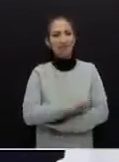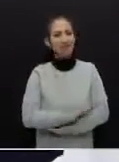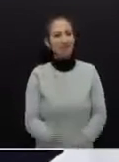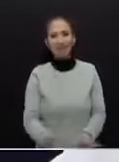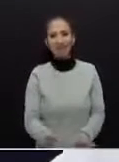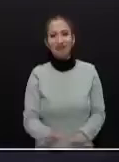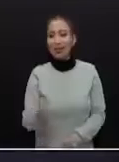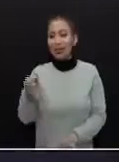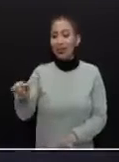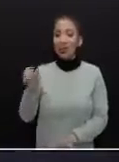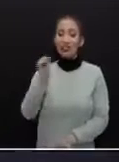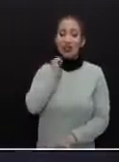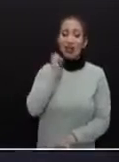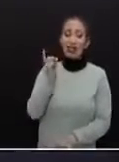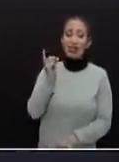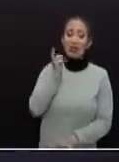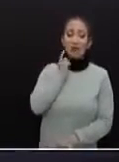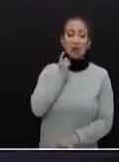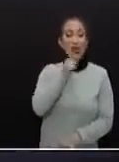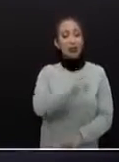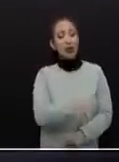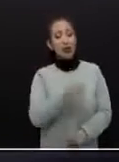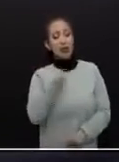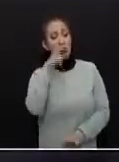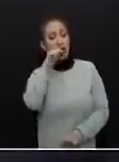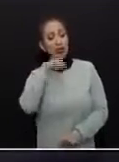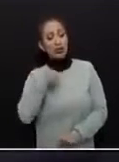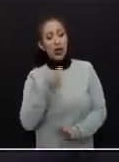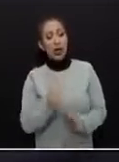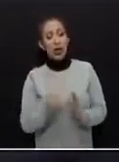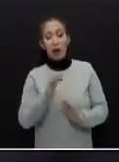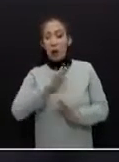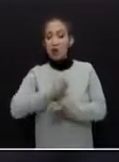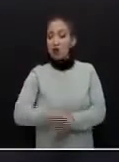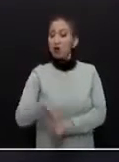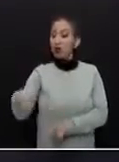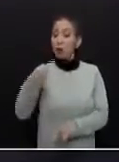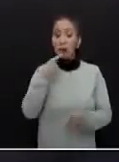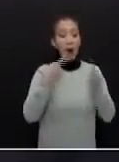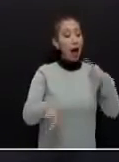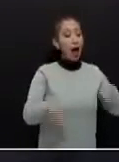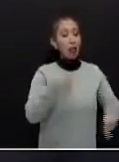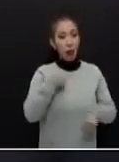y el poder legislativo y el poder judicial estaban subordinados.